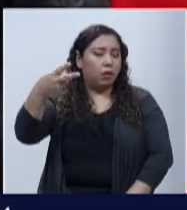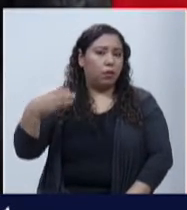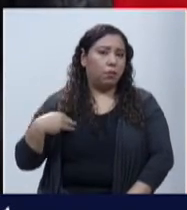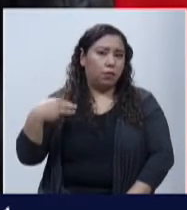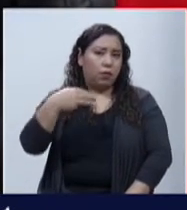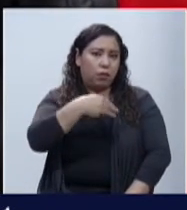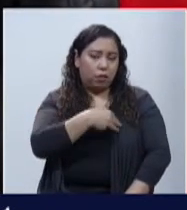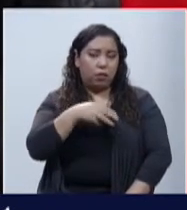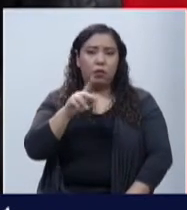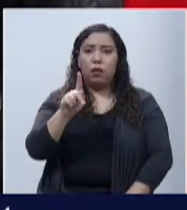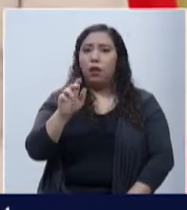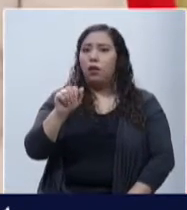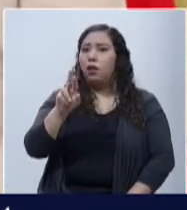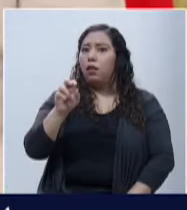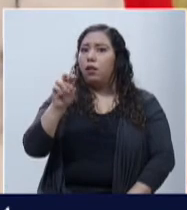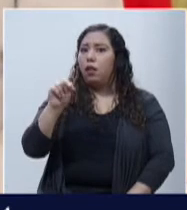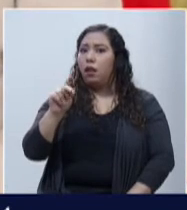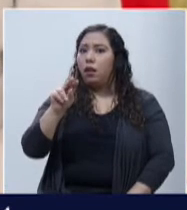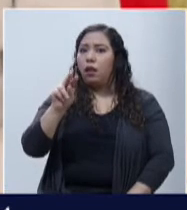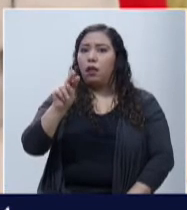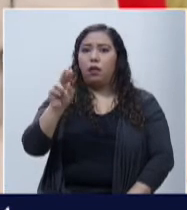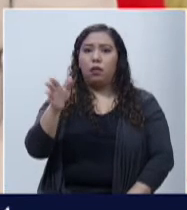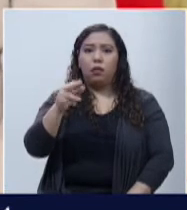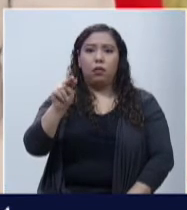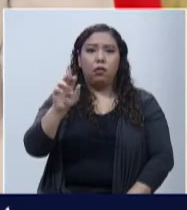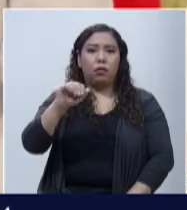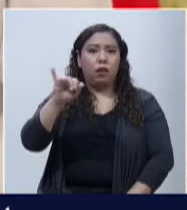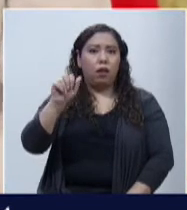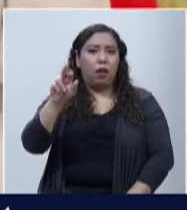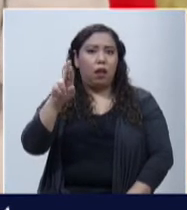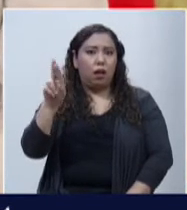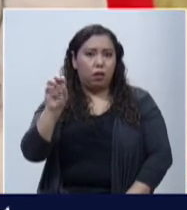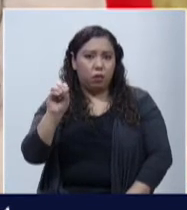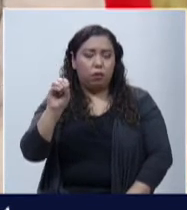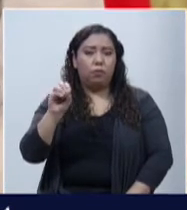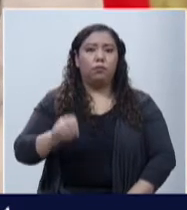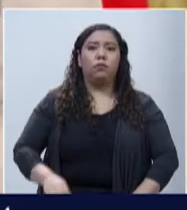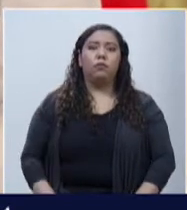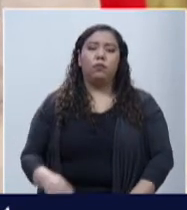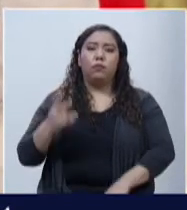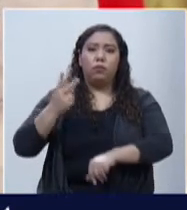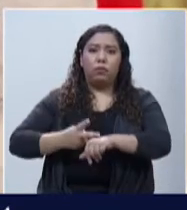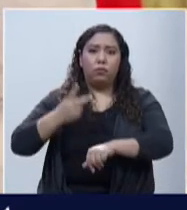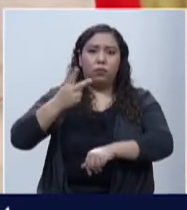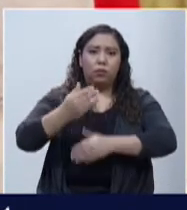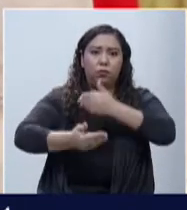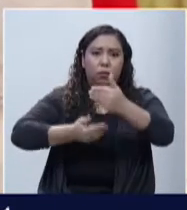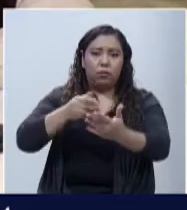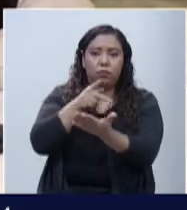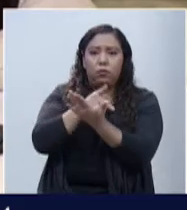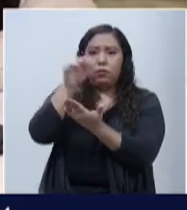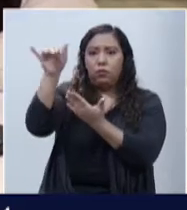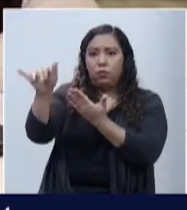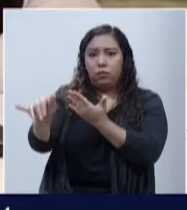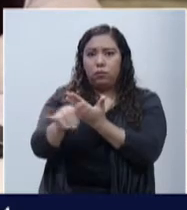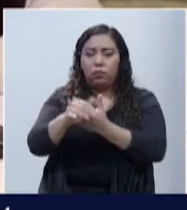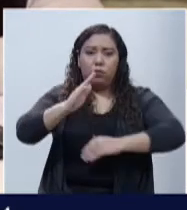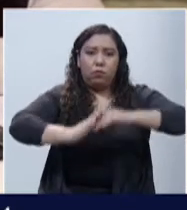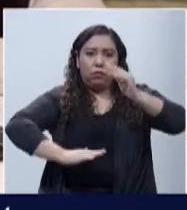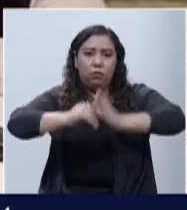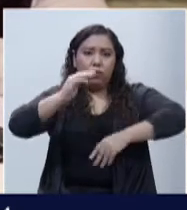representación de la cancillería el donativo permitirá la ejecución de la segunda etapa del proyecto de modernización